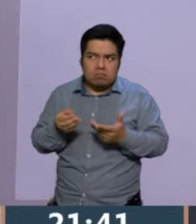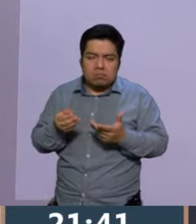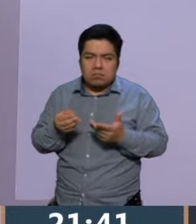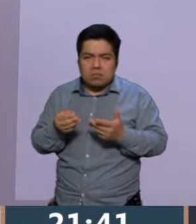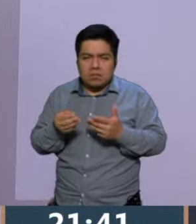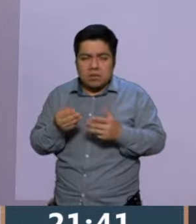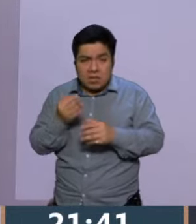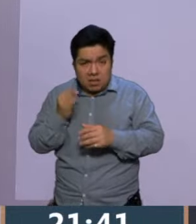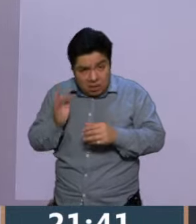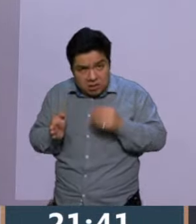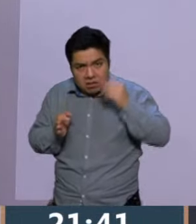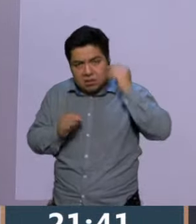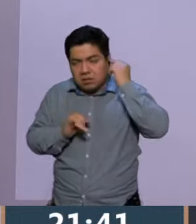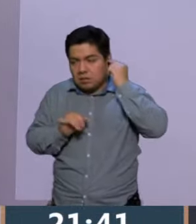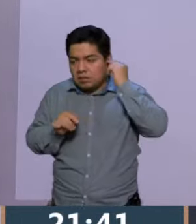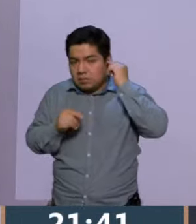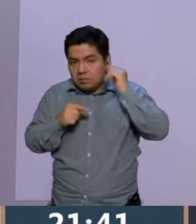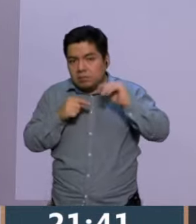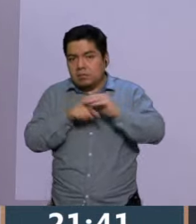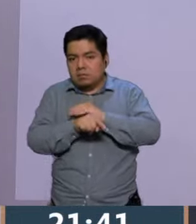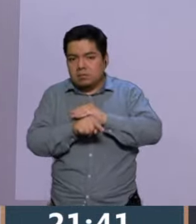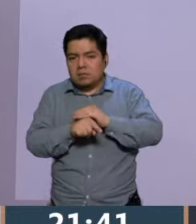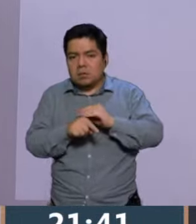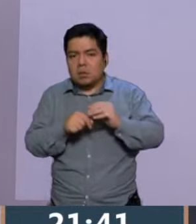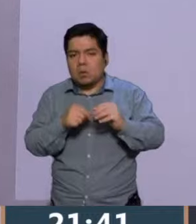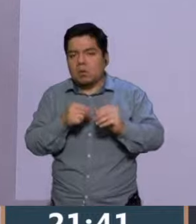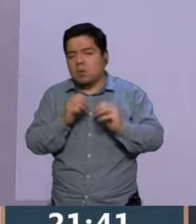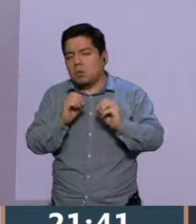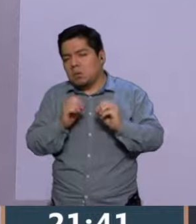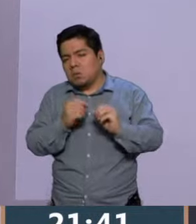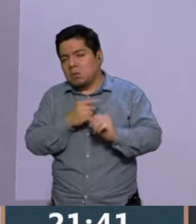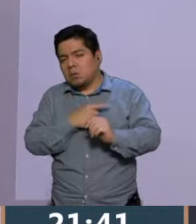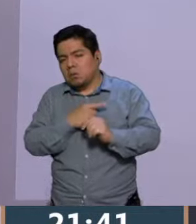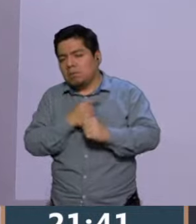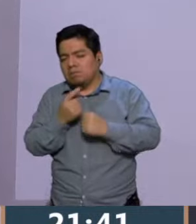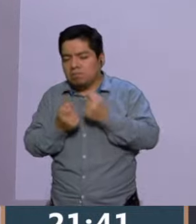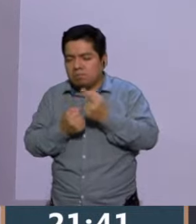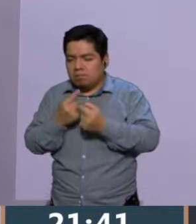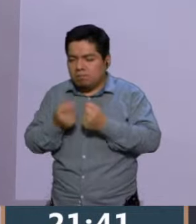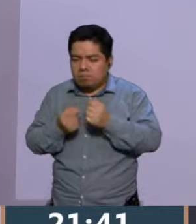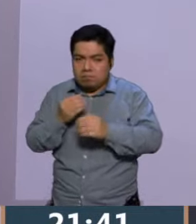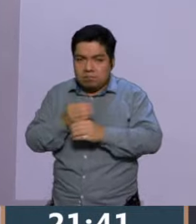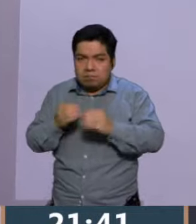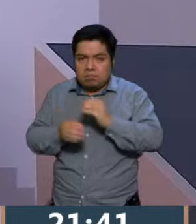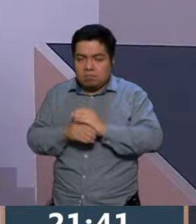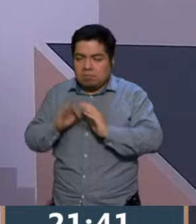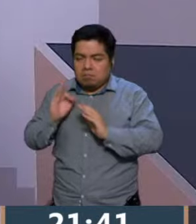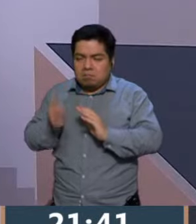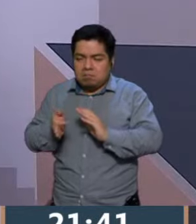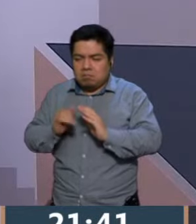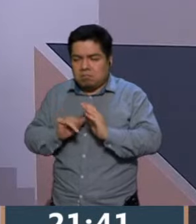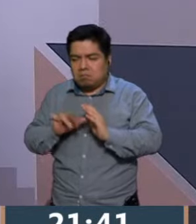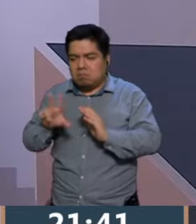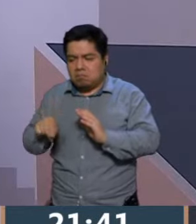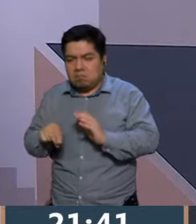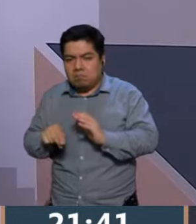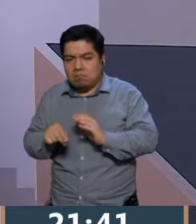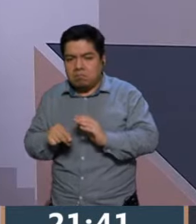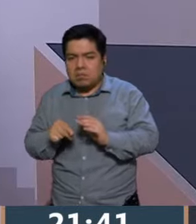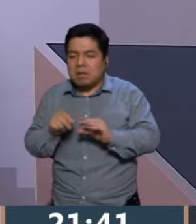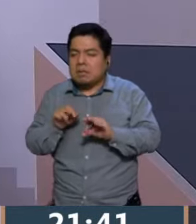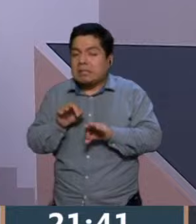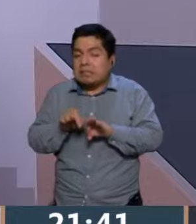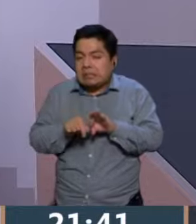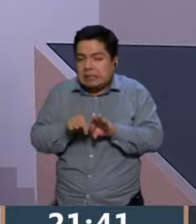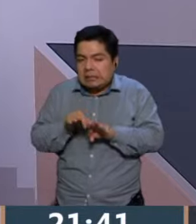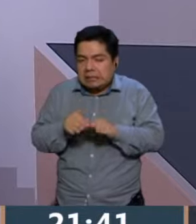tiene que aceptar las quejas por oficio, o se siguen algunos criterios para admitirlas. No, nosotros hemos sido muy cautelosos